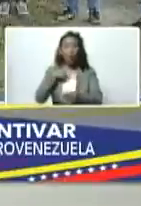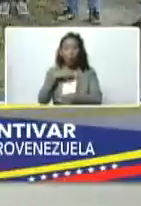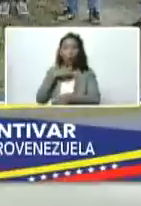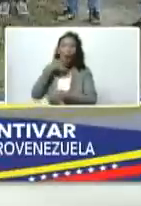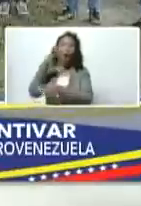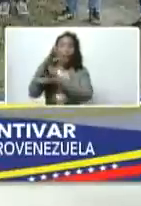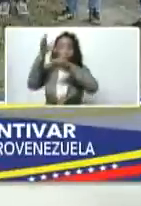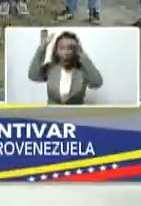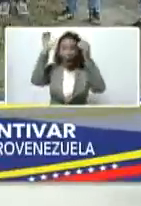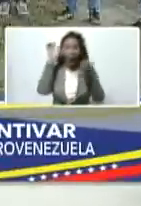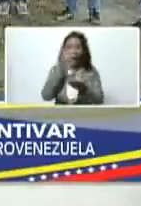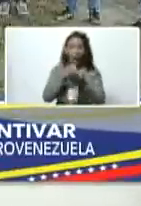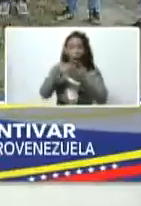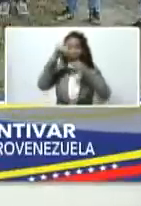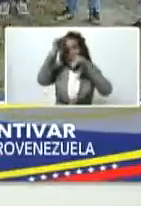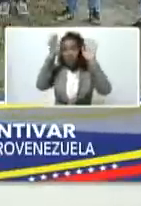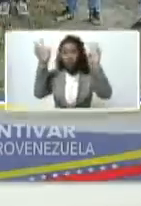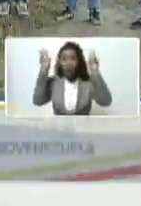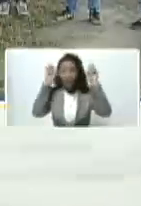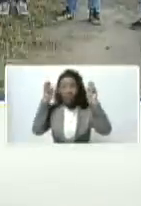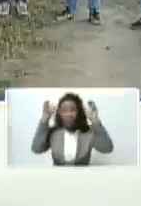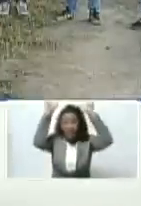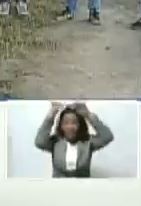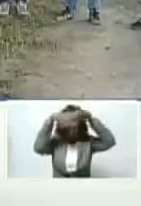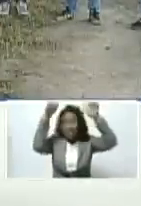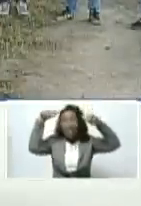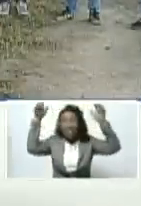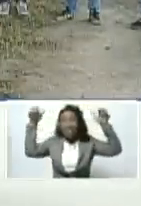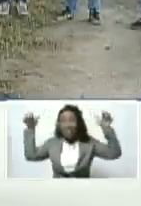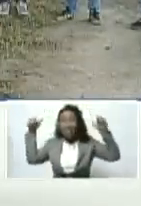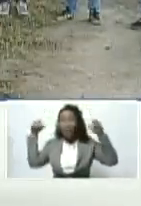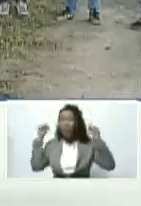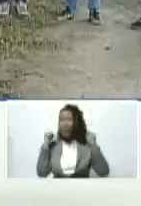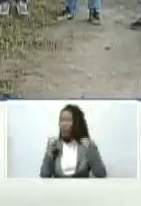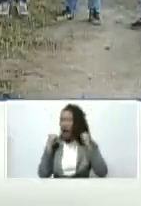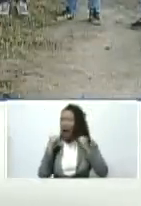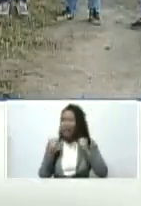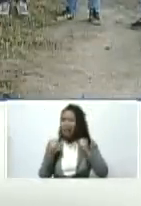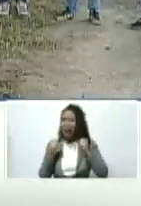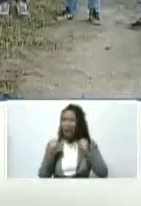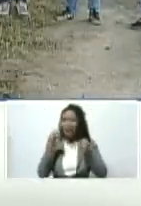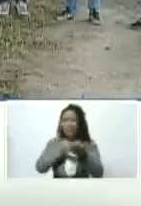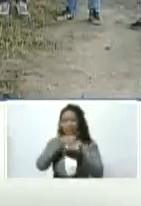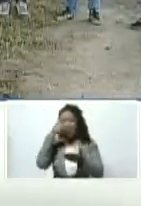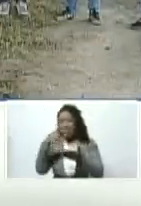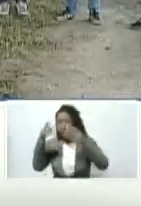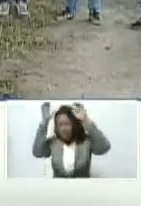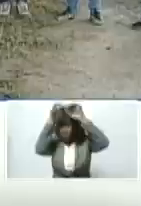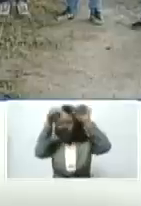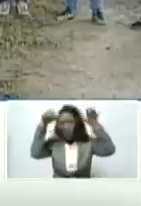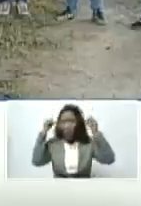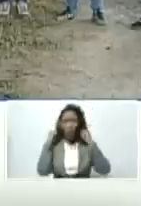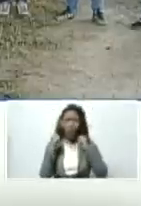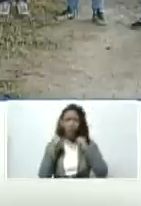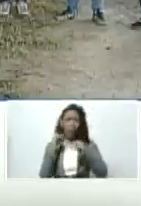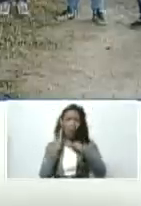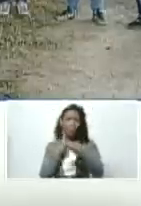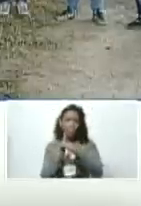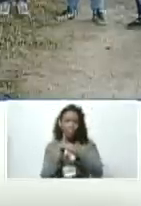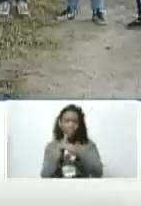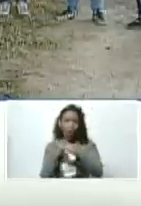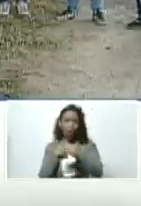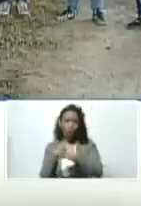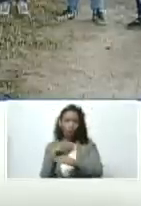palo de agua y la atención al tema del palo de agua y el chaparrón que nos cayó impidió que en esta